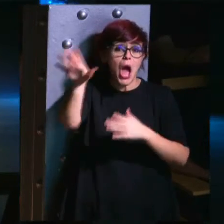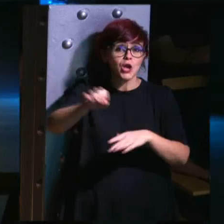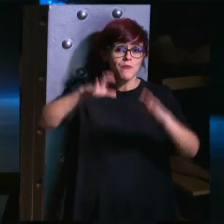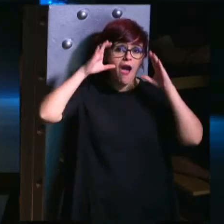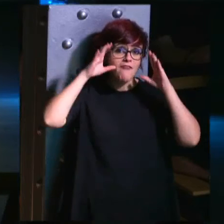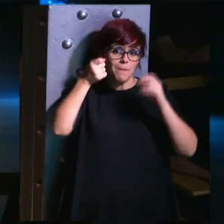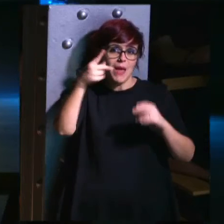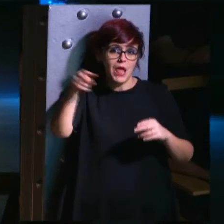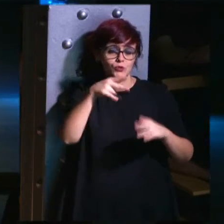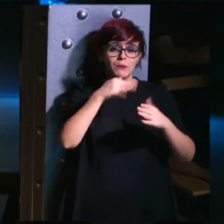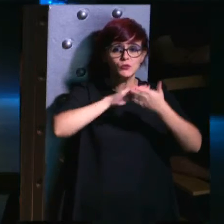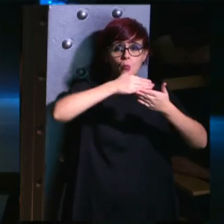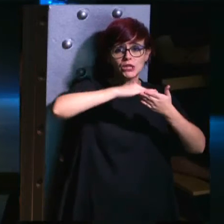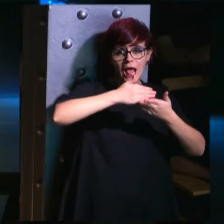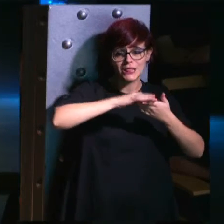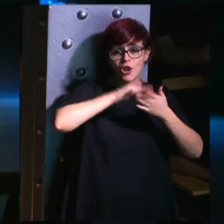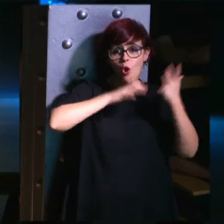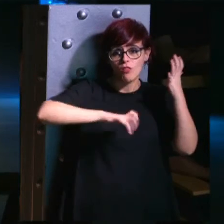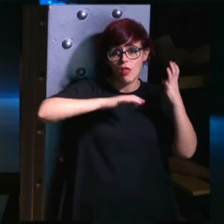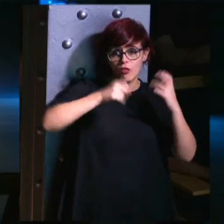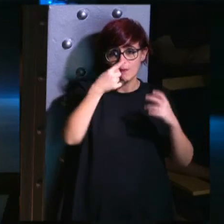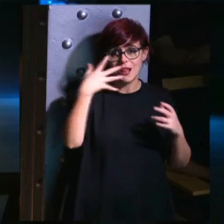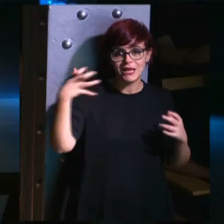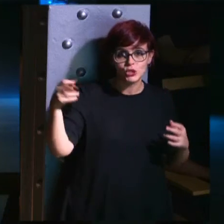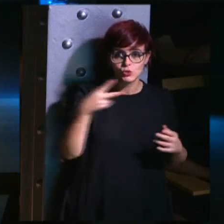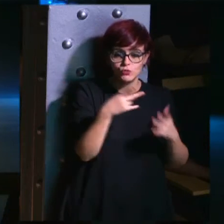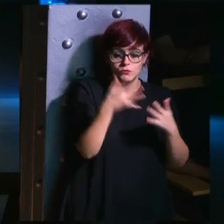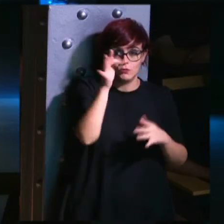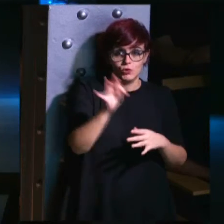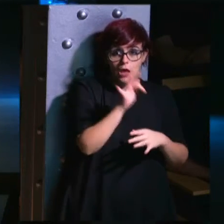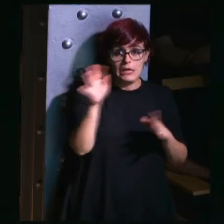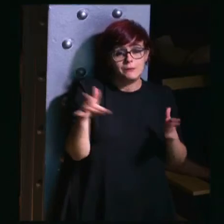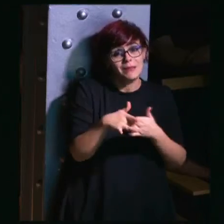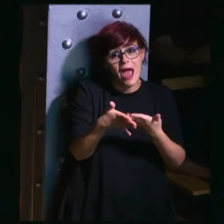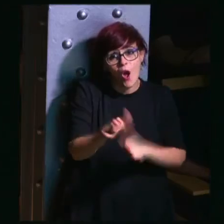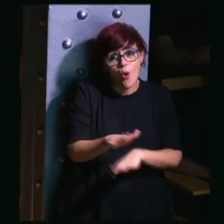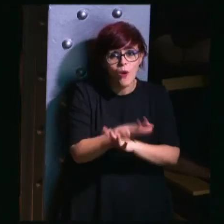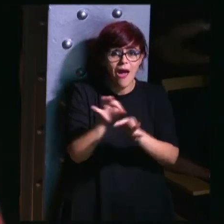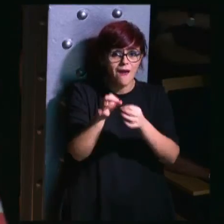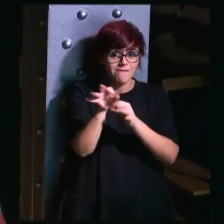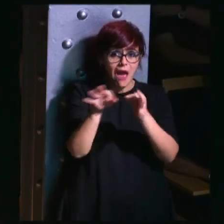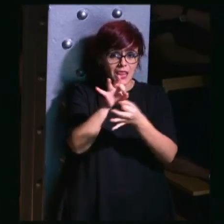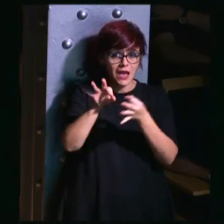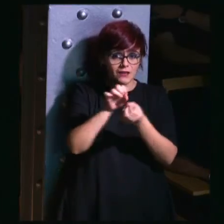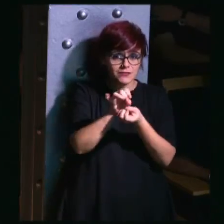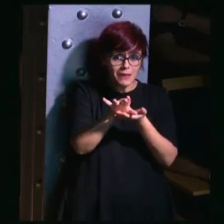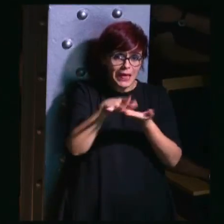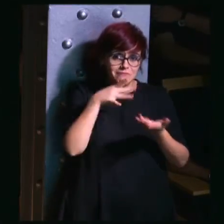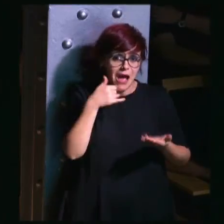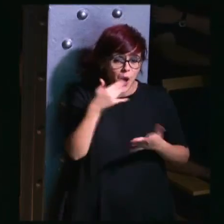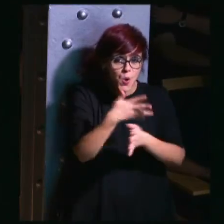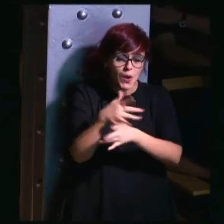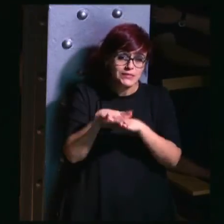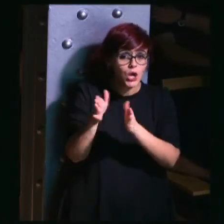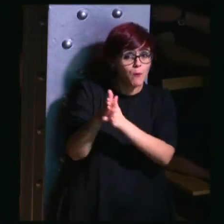gafas de 1.000 euros más un portátil o un ordenador de unos 1.500 más. Dices, mira, hijo, vete jugando con las canicas, ¿no? Y no es que mi compañero lo tiene